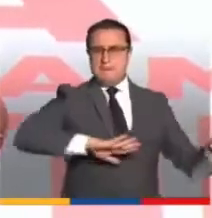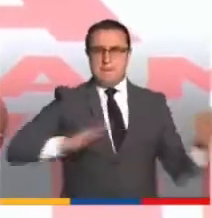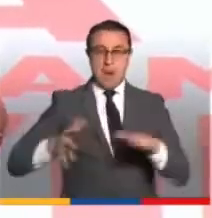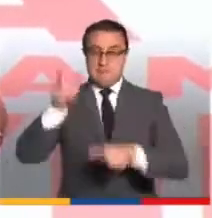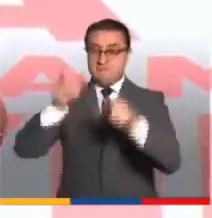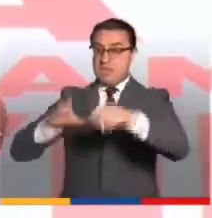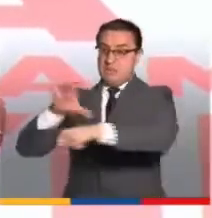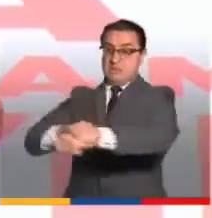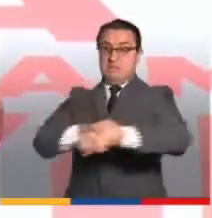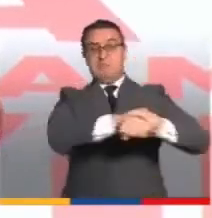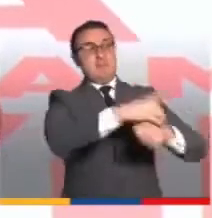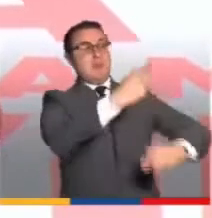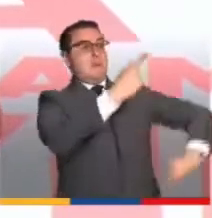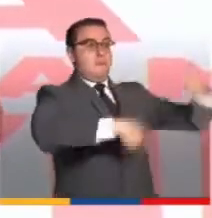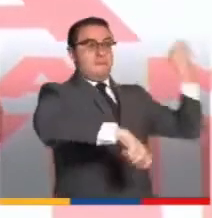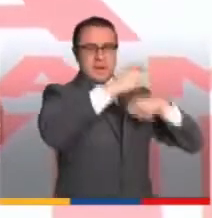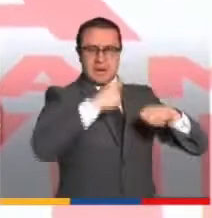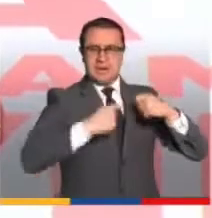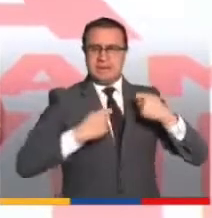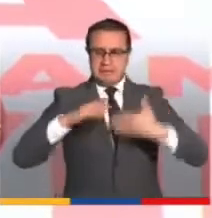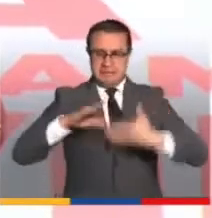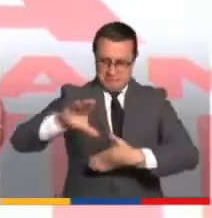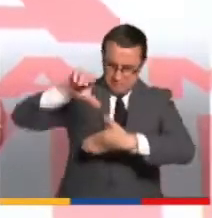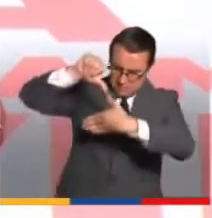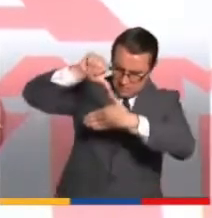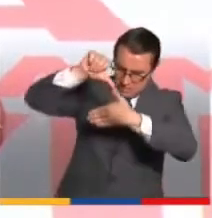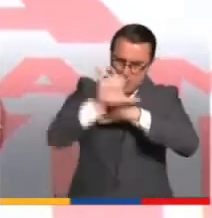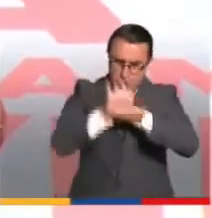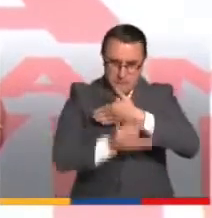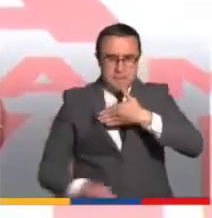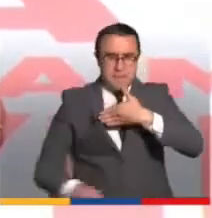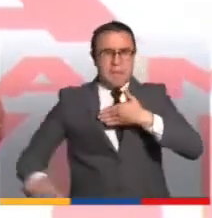humano de todas las naciones de nuestro continente,